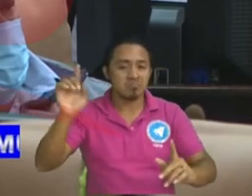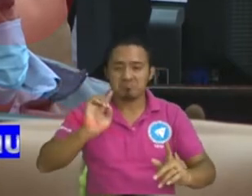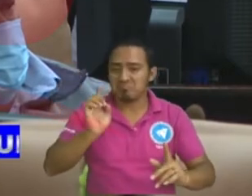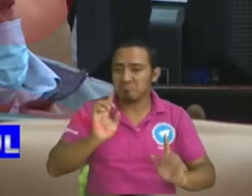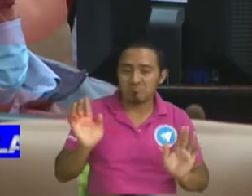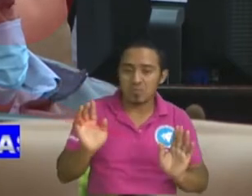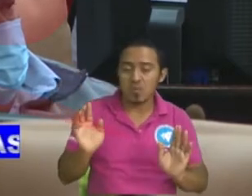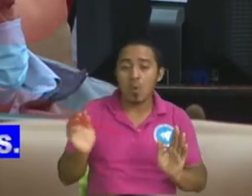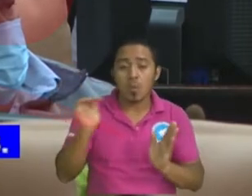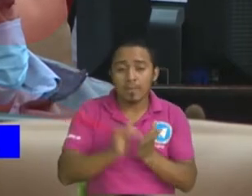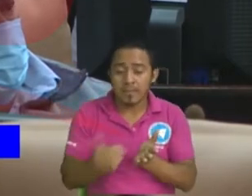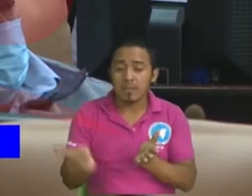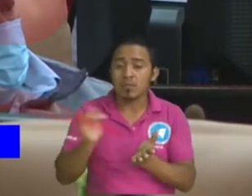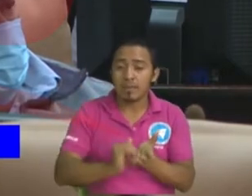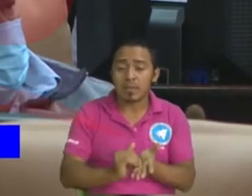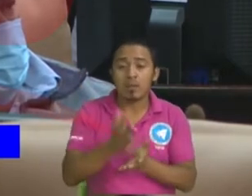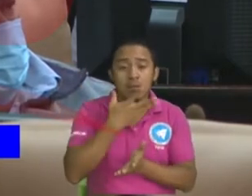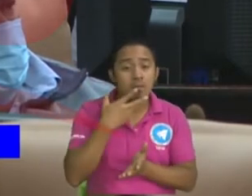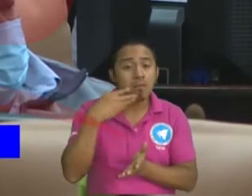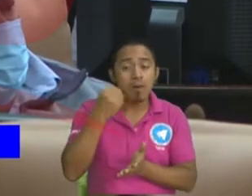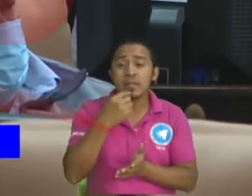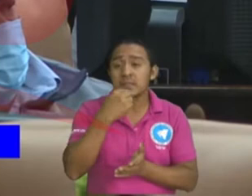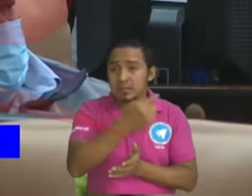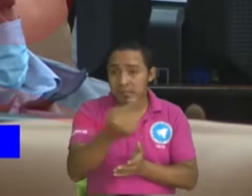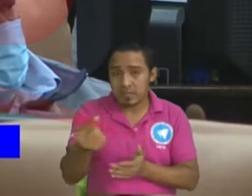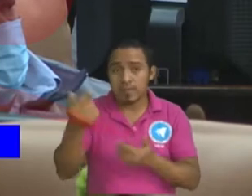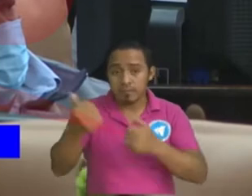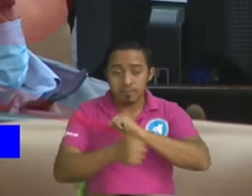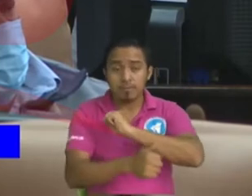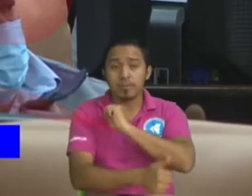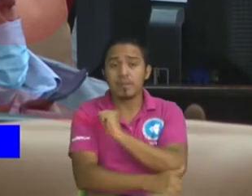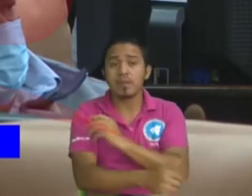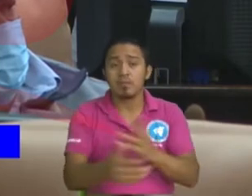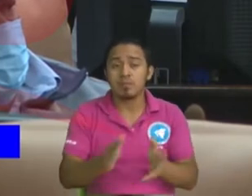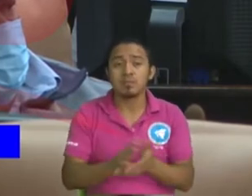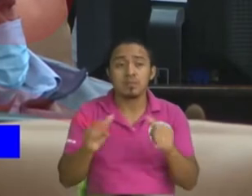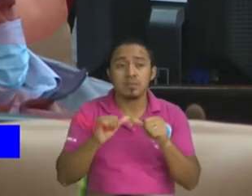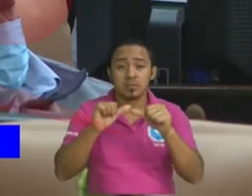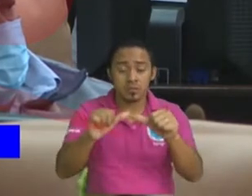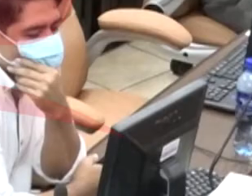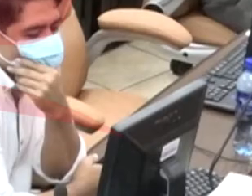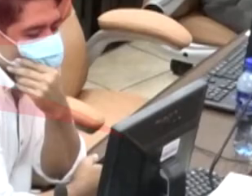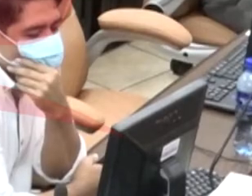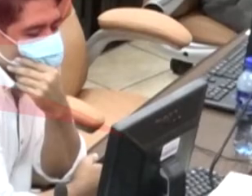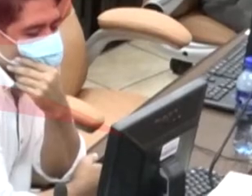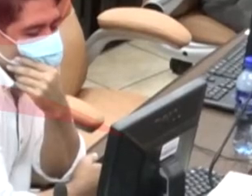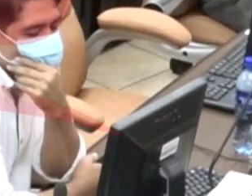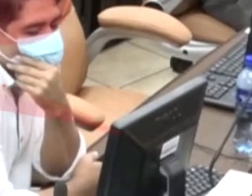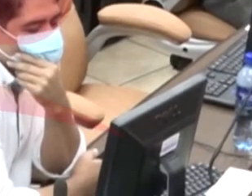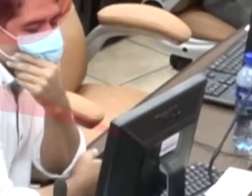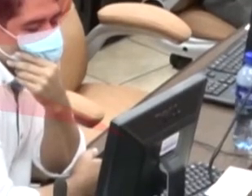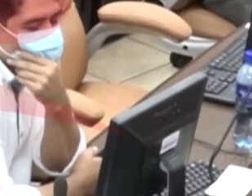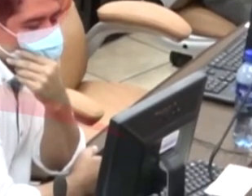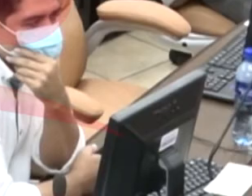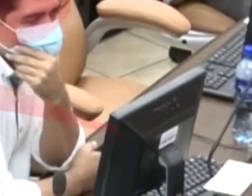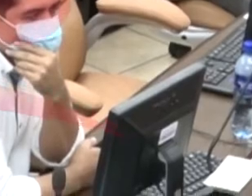sigue repitiendo, porque los jóvenes, como se dijo aquí, estudiantes, siguen cayendo y no son delincuentes.